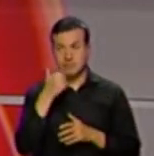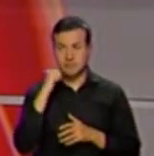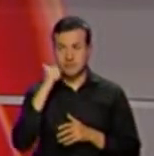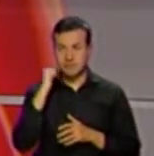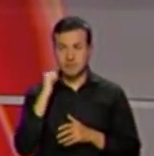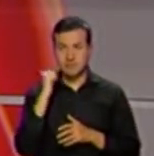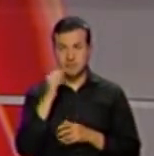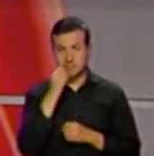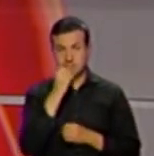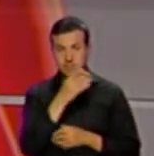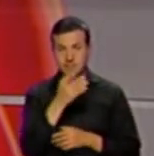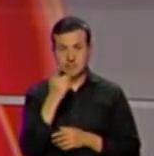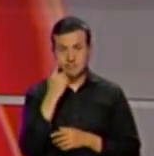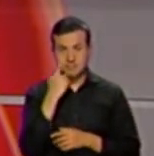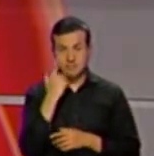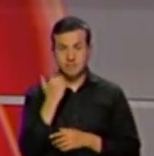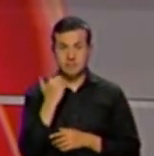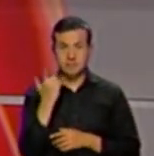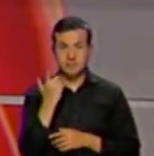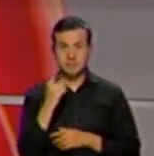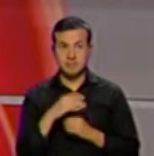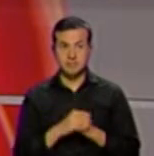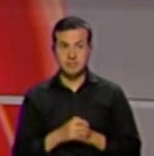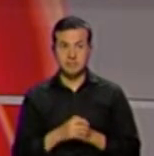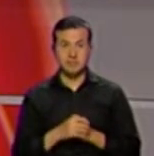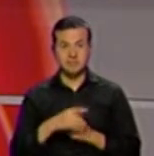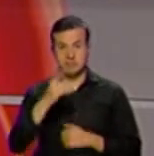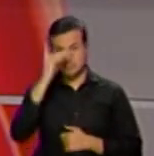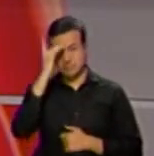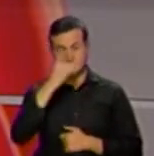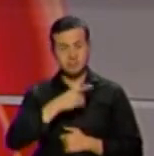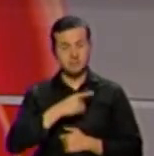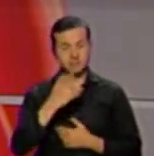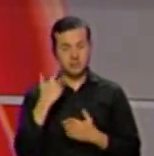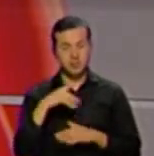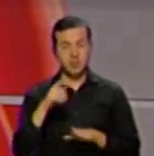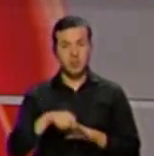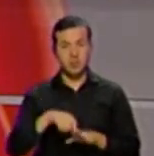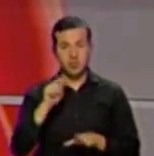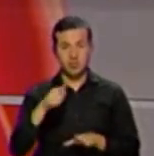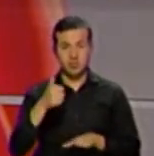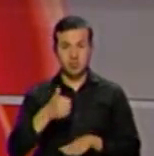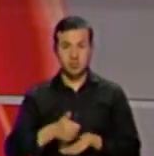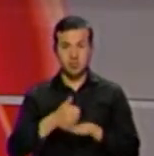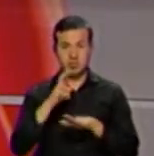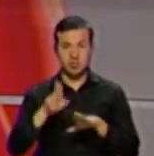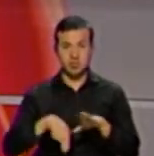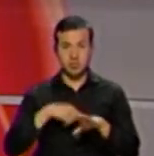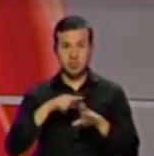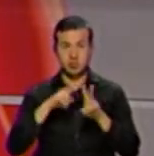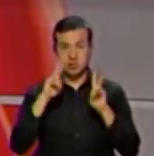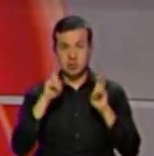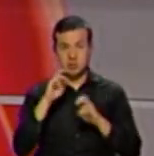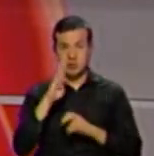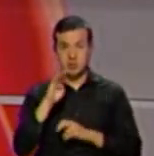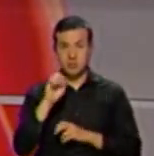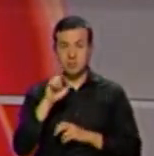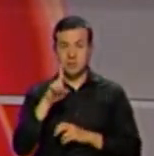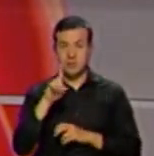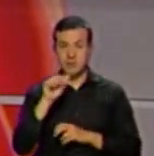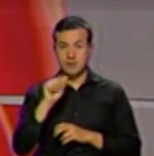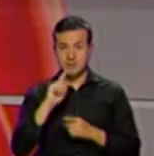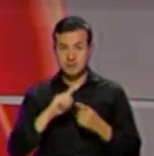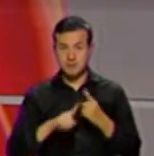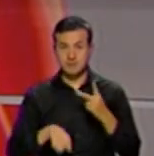de darse a conocer la resolución de la jueza de la Corte Nacional respecto del llamado caso Balda y